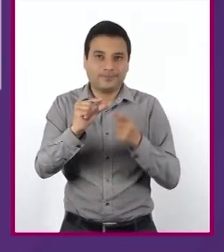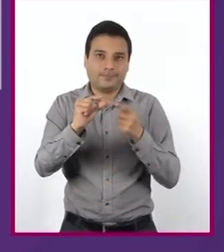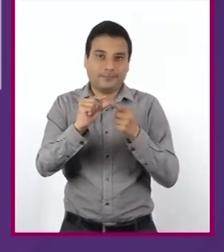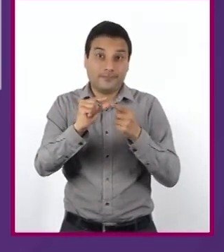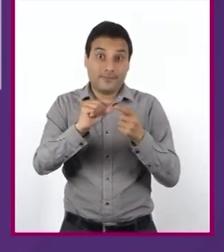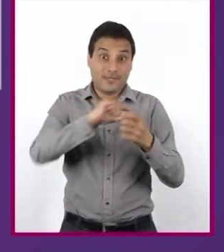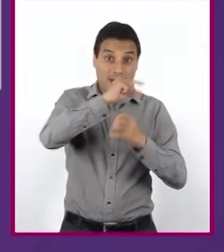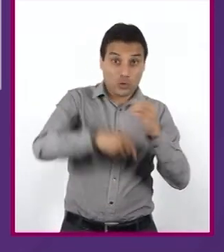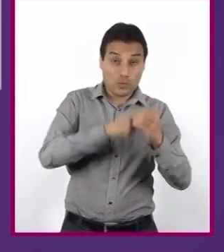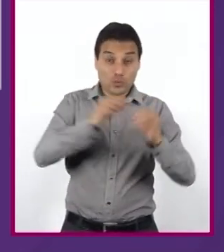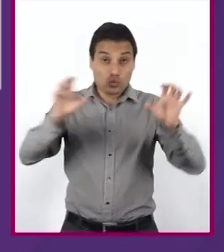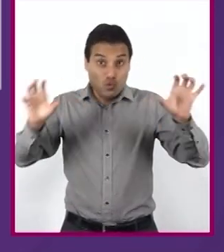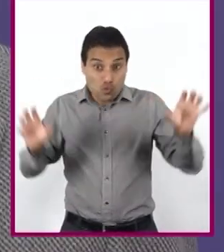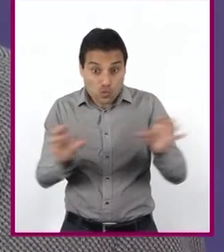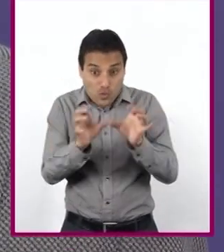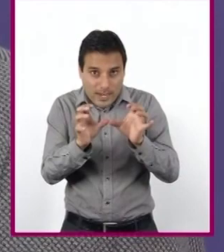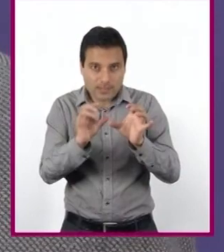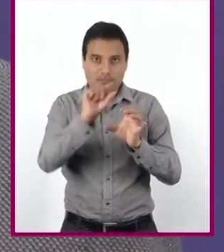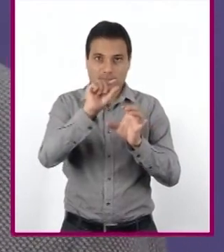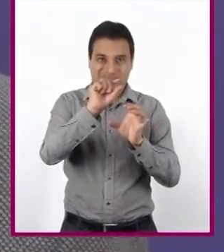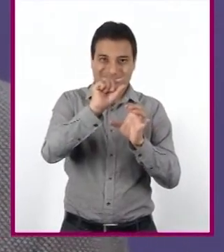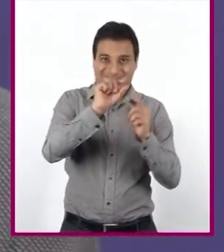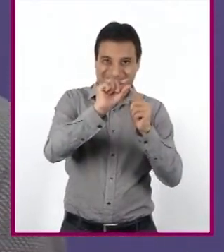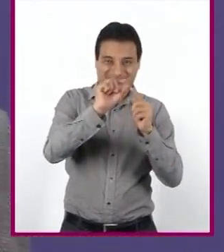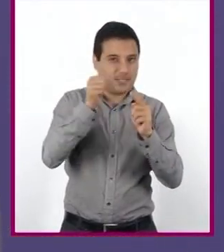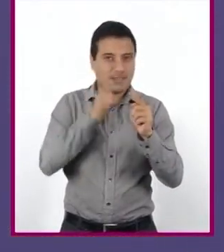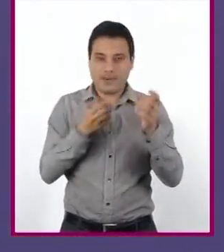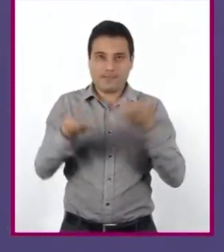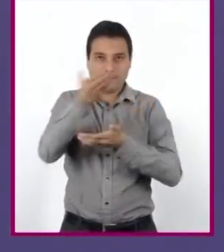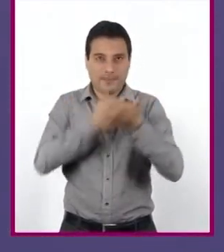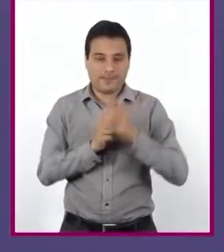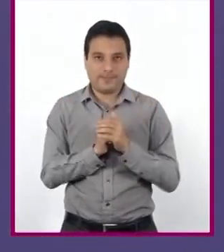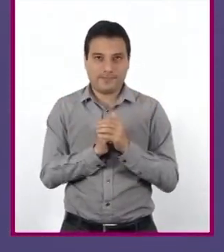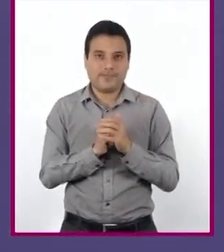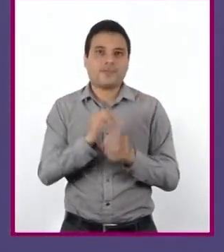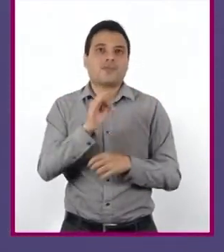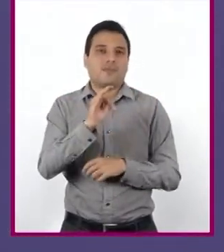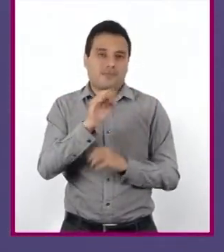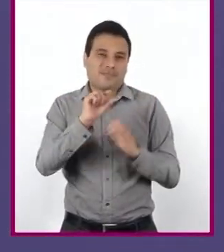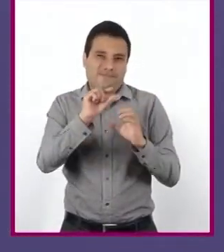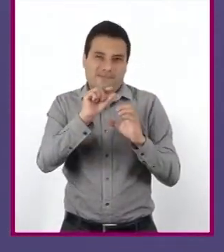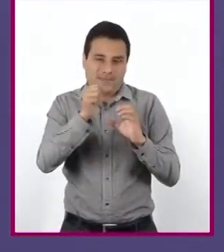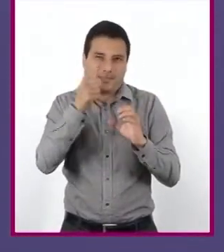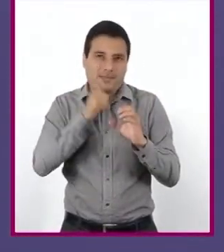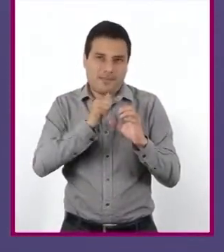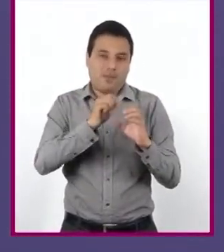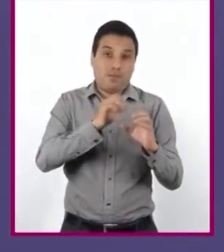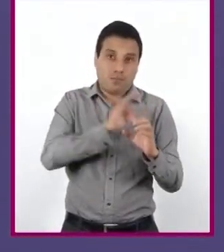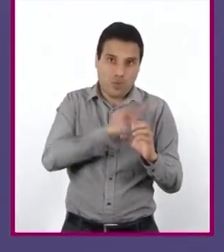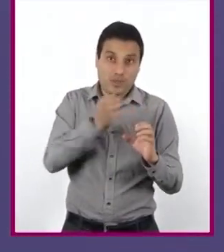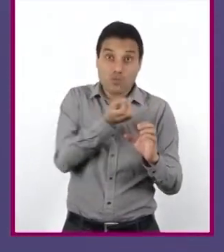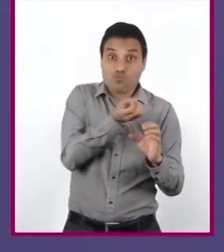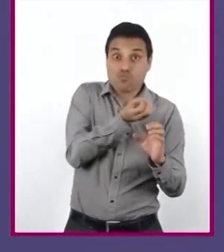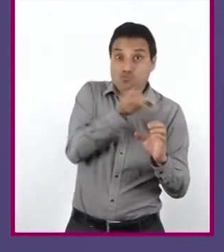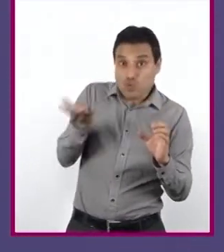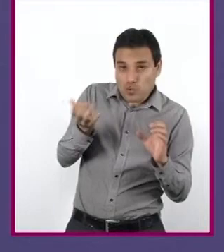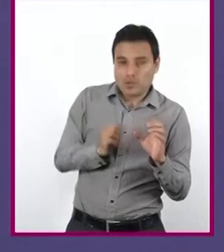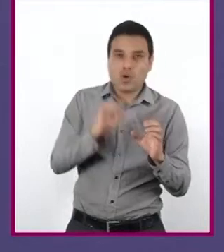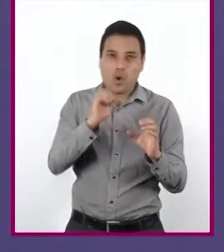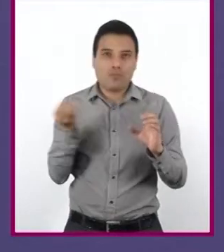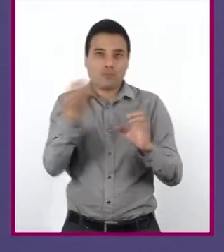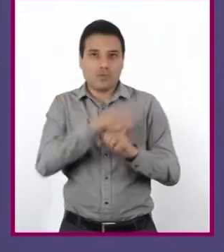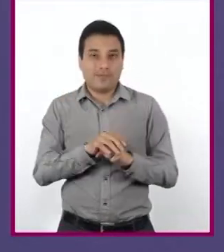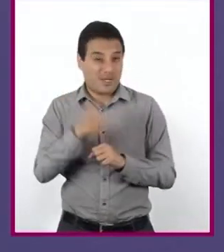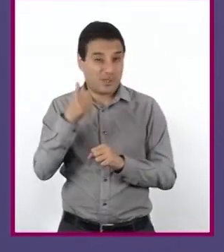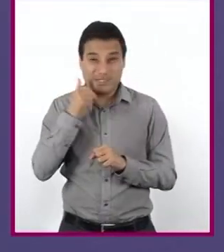los átomos se unen. Ambos comparten un electrón de valencia en consecuencia. Completan los